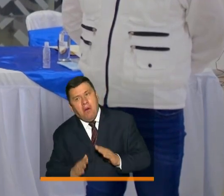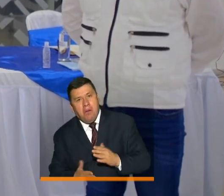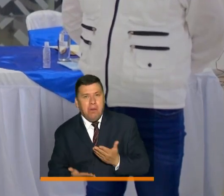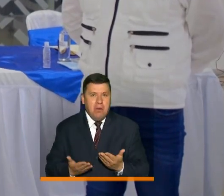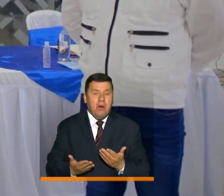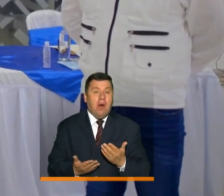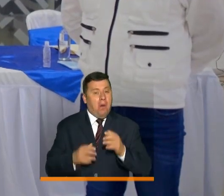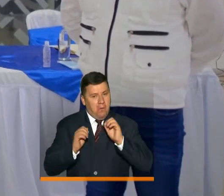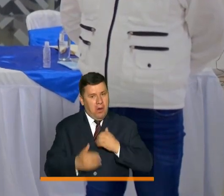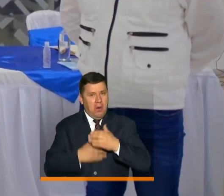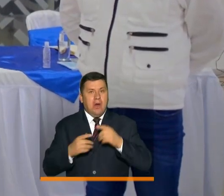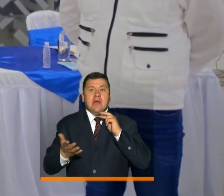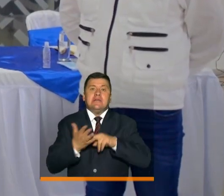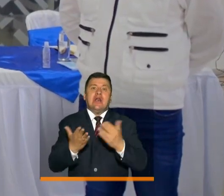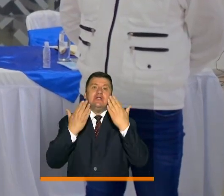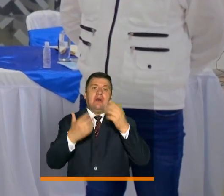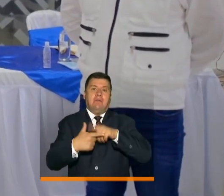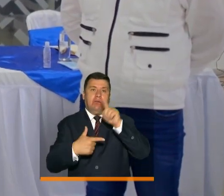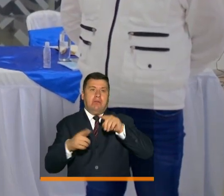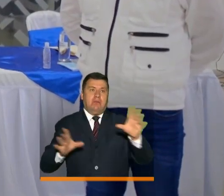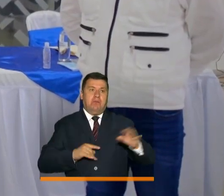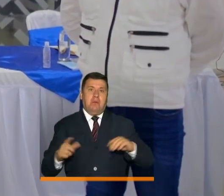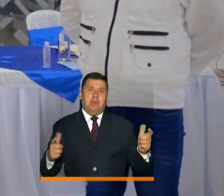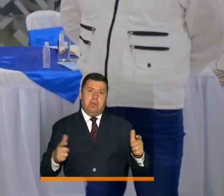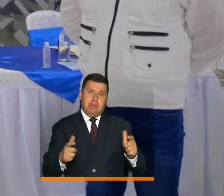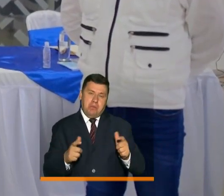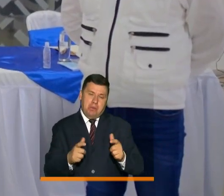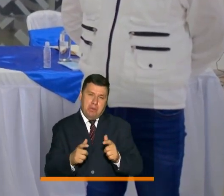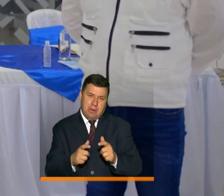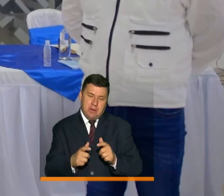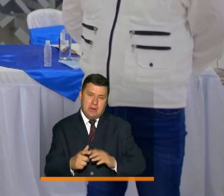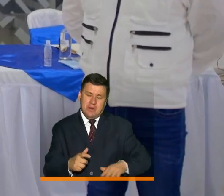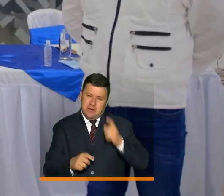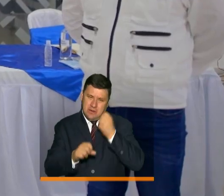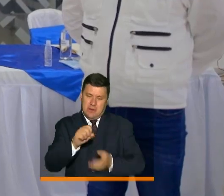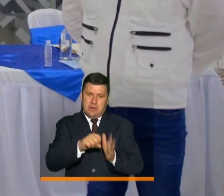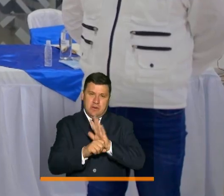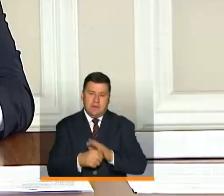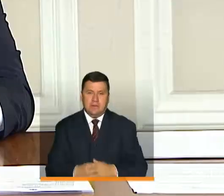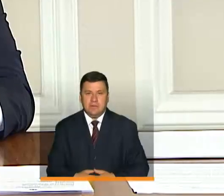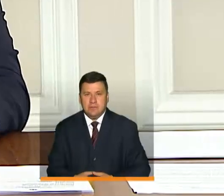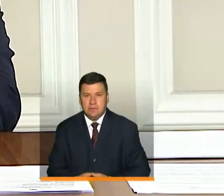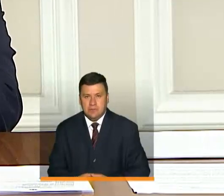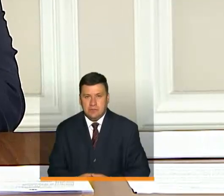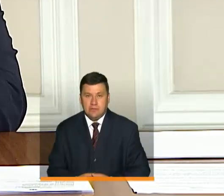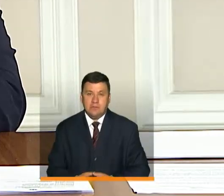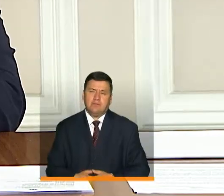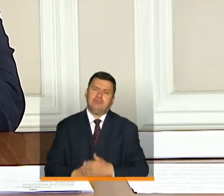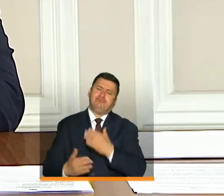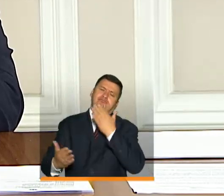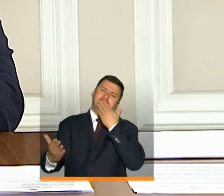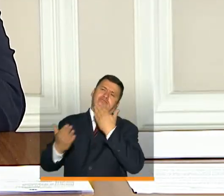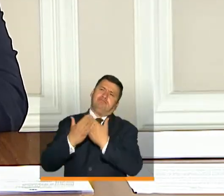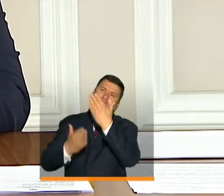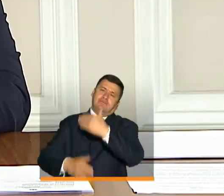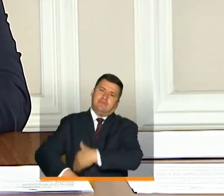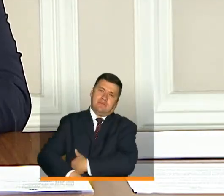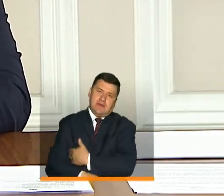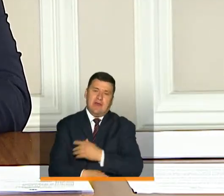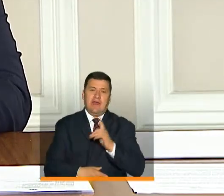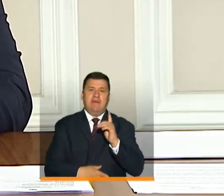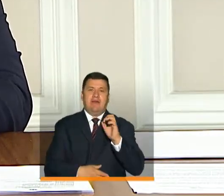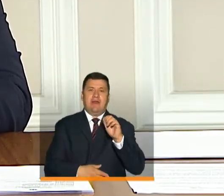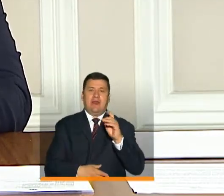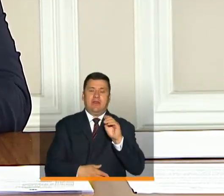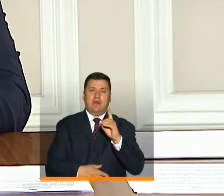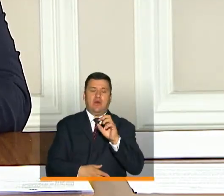a poder reducir la velocidad de propagación del COVID-19. Le agradecemos al ministro Fernando